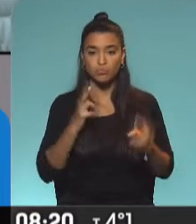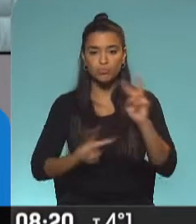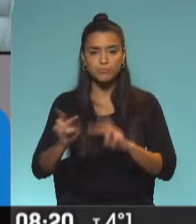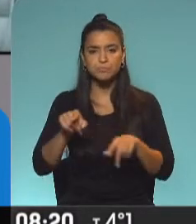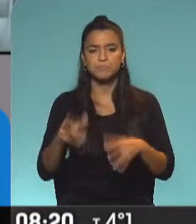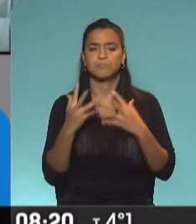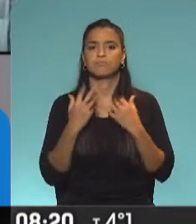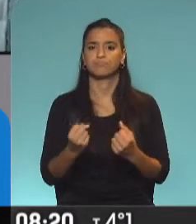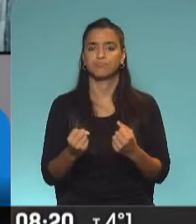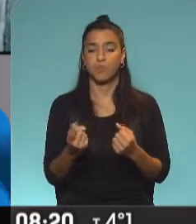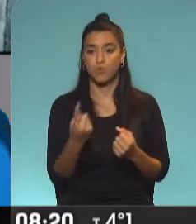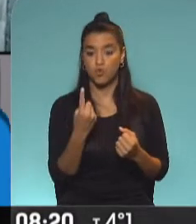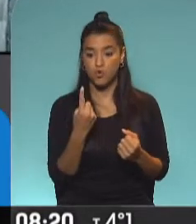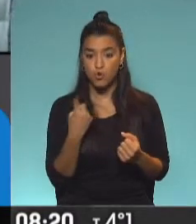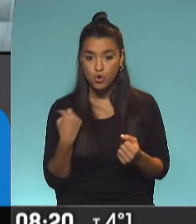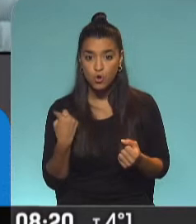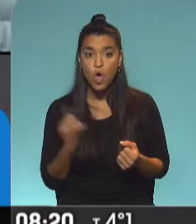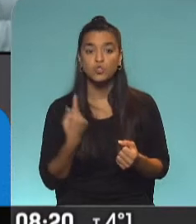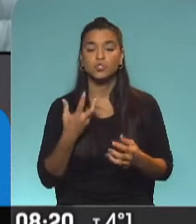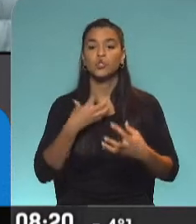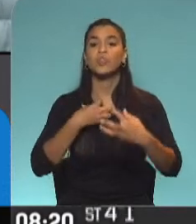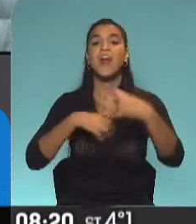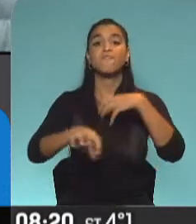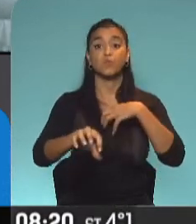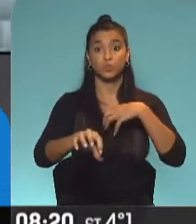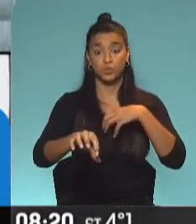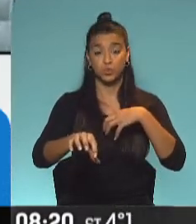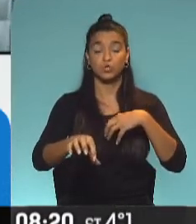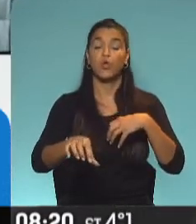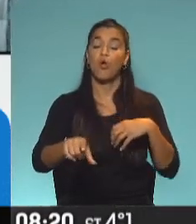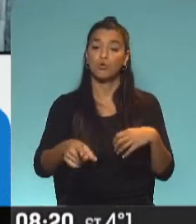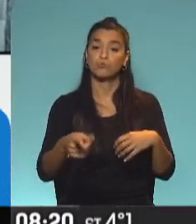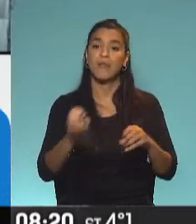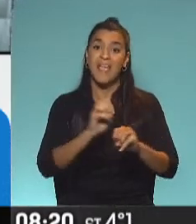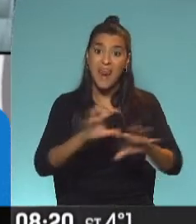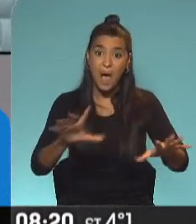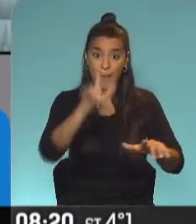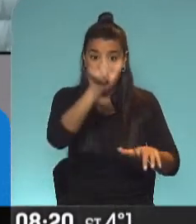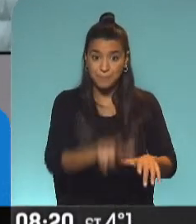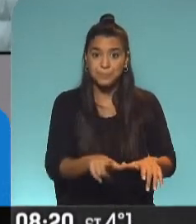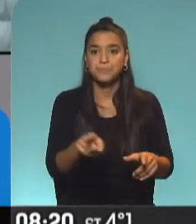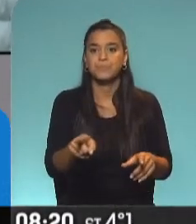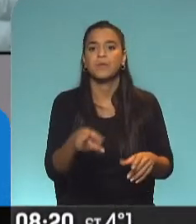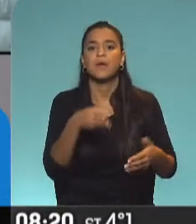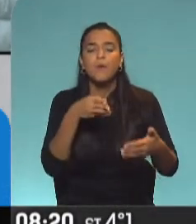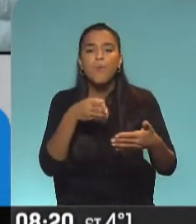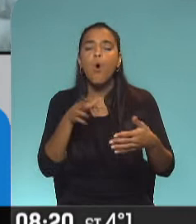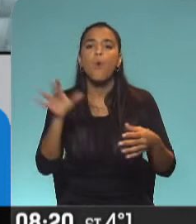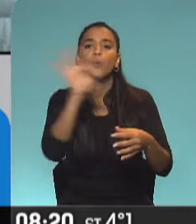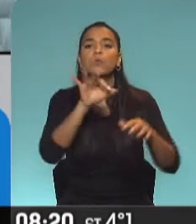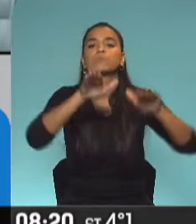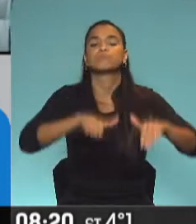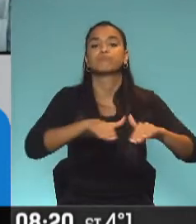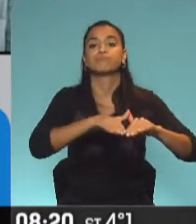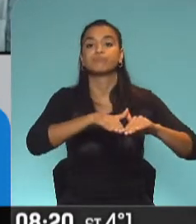estos anticuerpos, cuando nosotros hacemos una transfusión en un paciente moderadamente grave, es que neutralice la acción del virus.